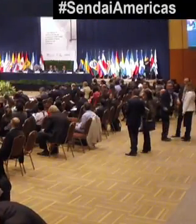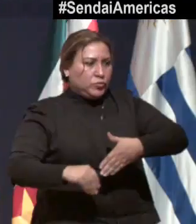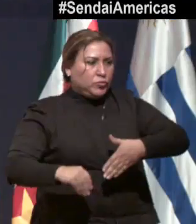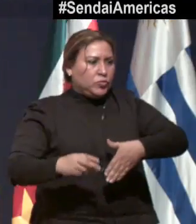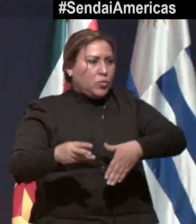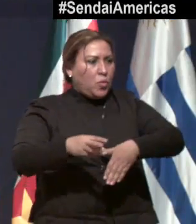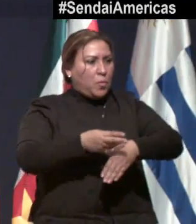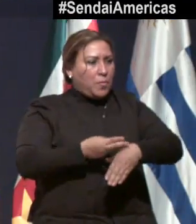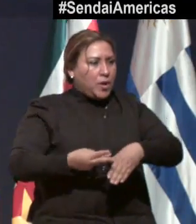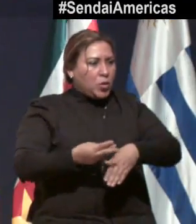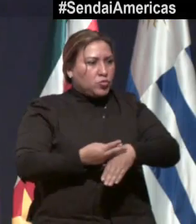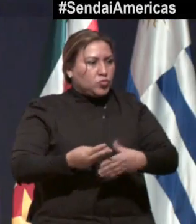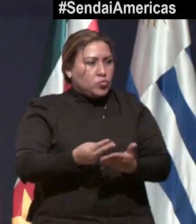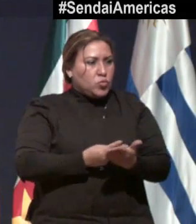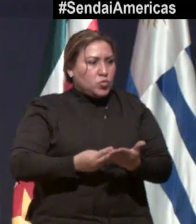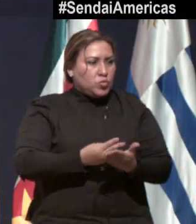Ellos